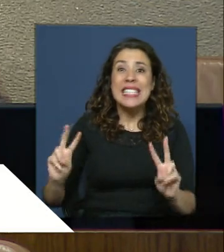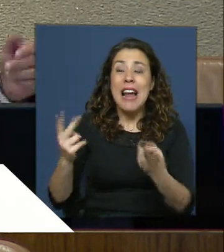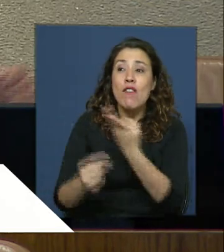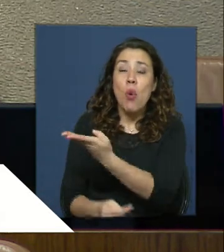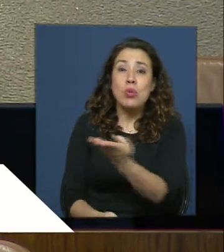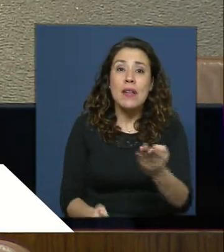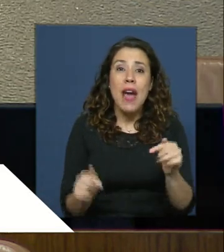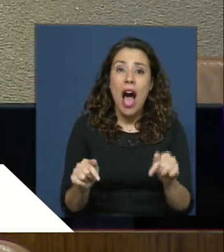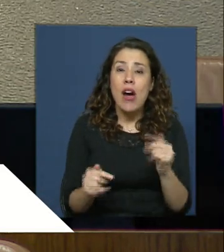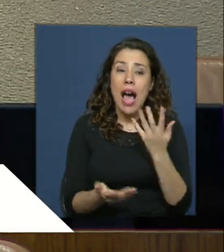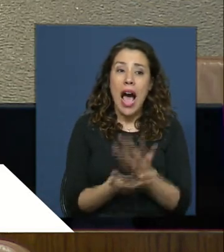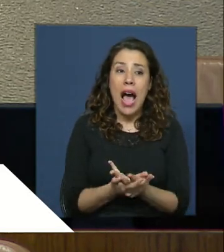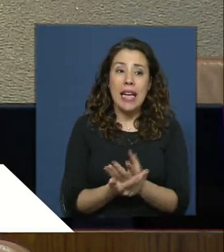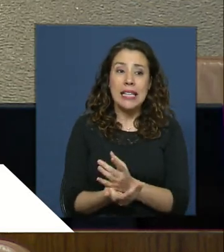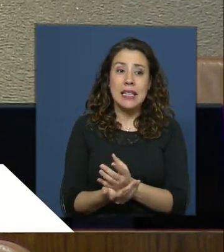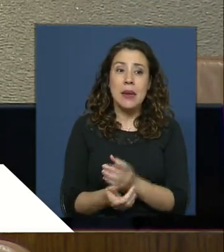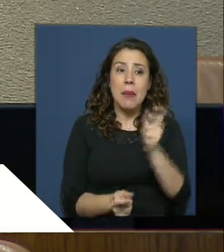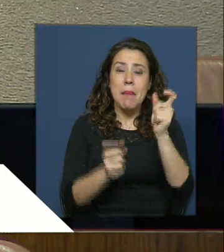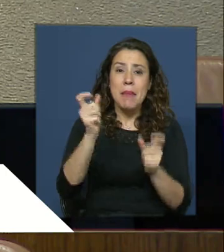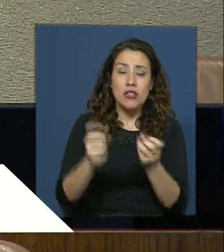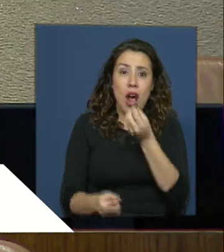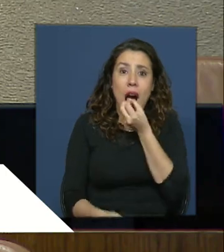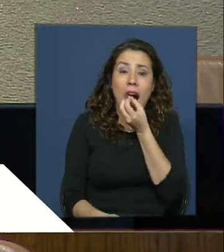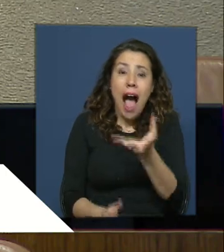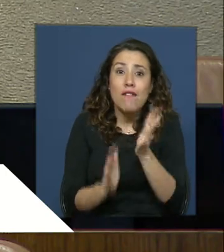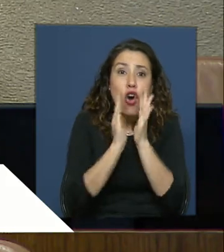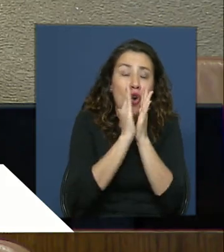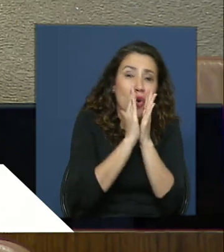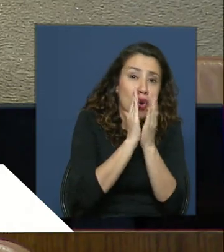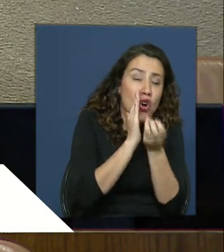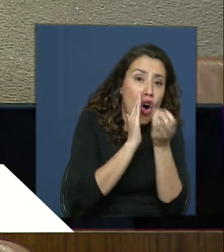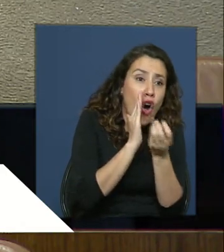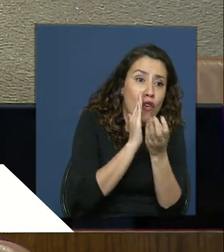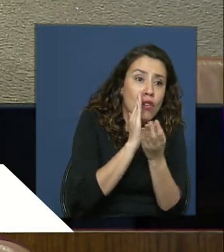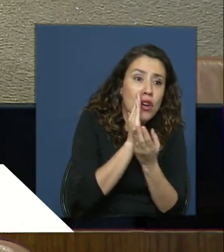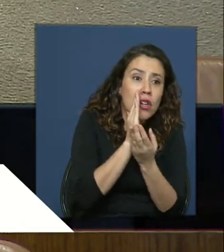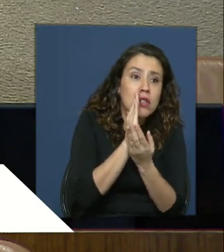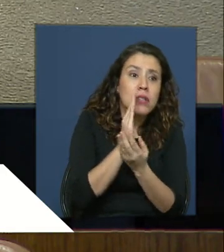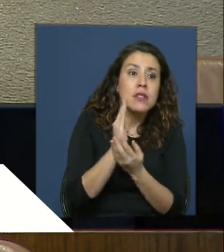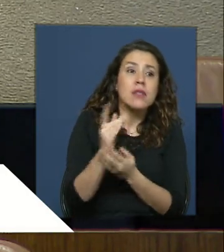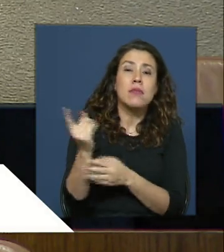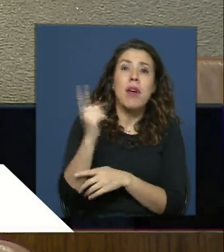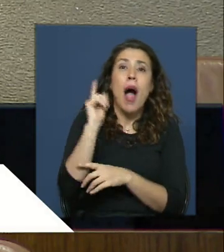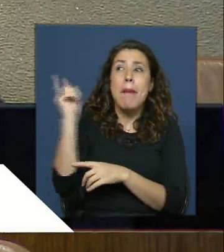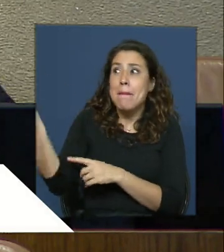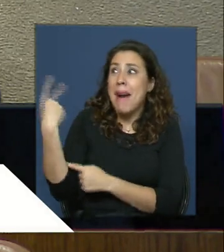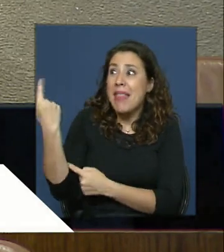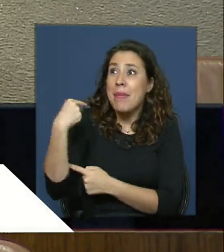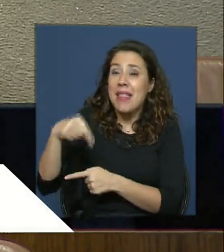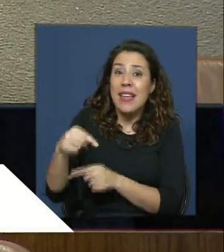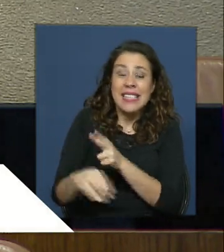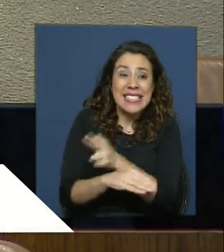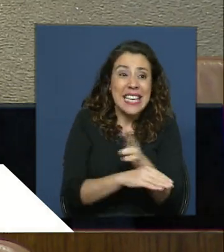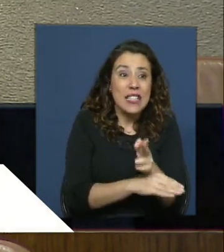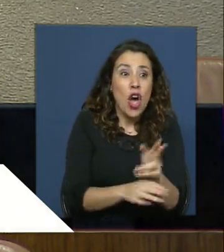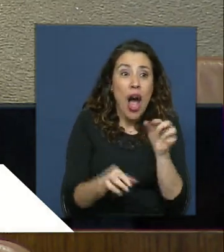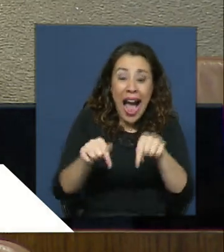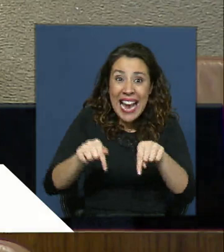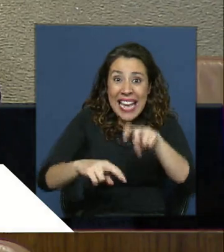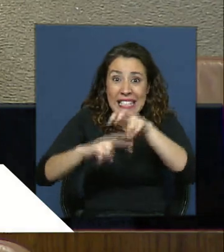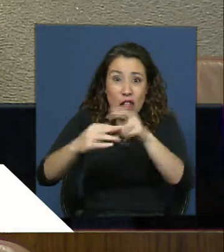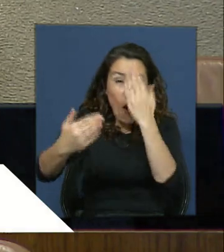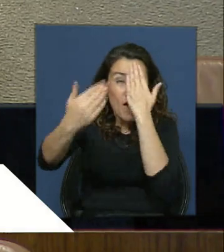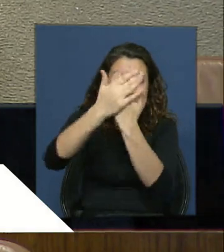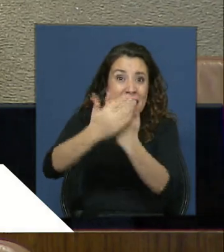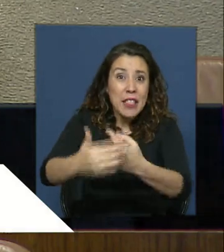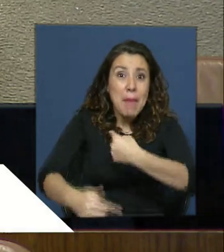Hoy día tenemos gente que ha confesado dar órdenes de asesinato aquí en esta misma sala, aquí, justo sentado al